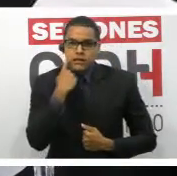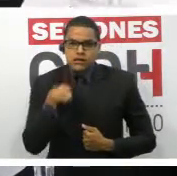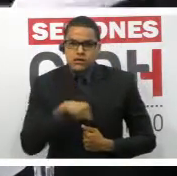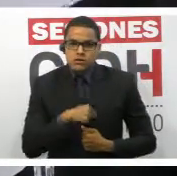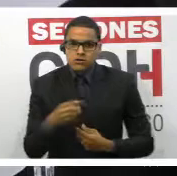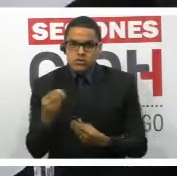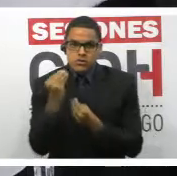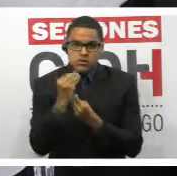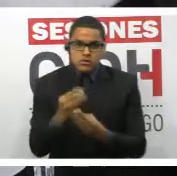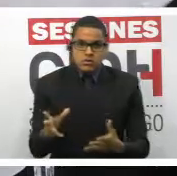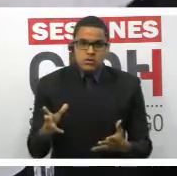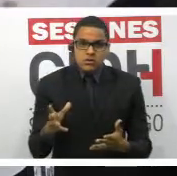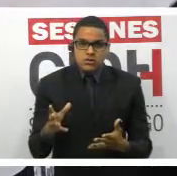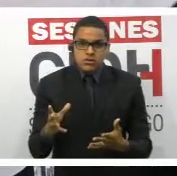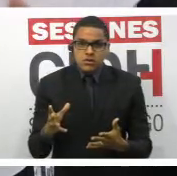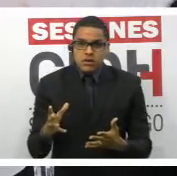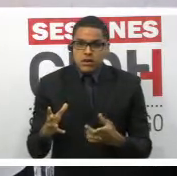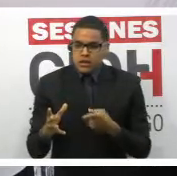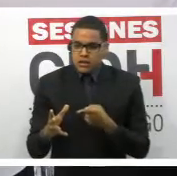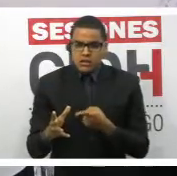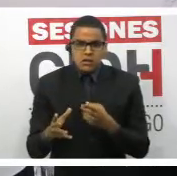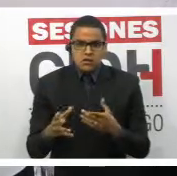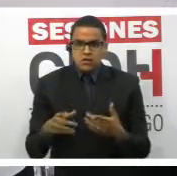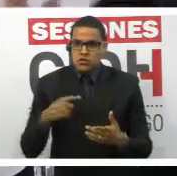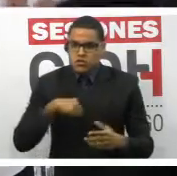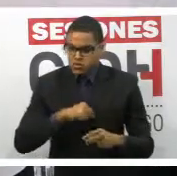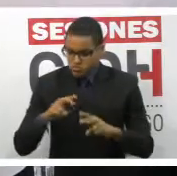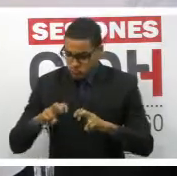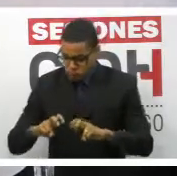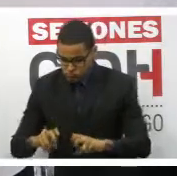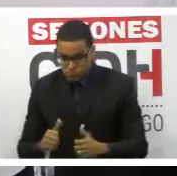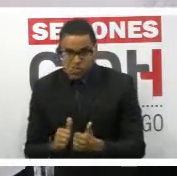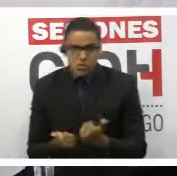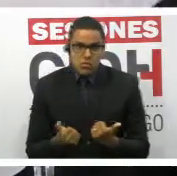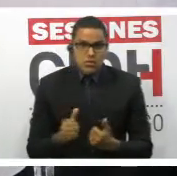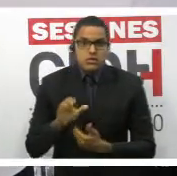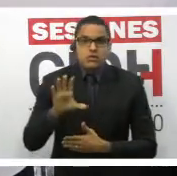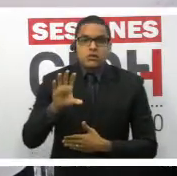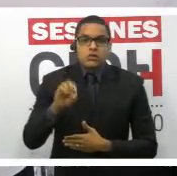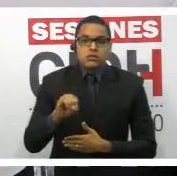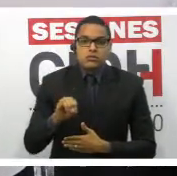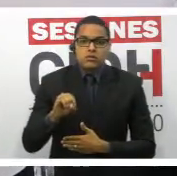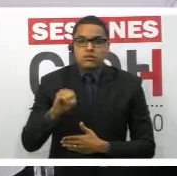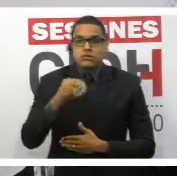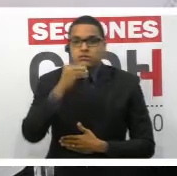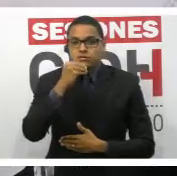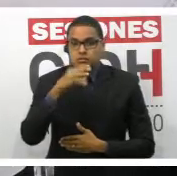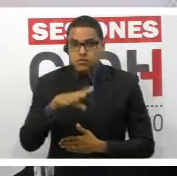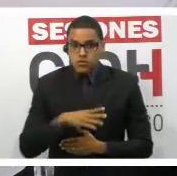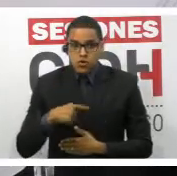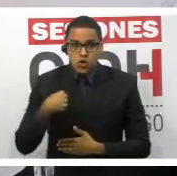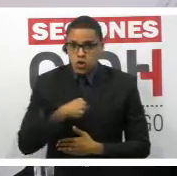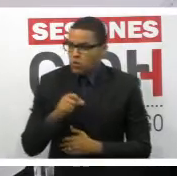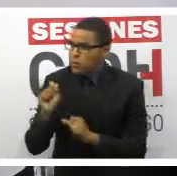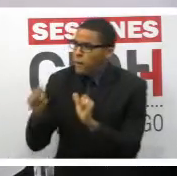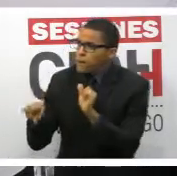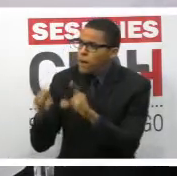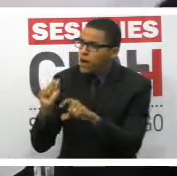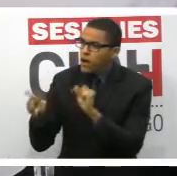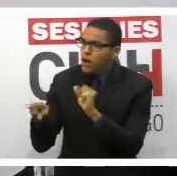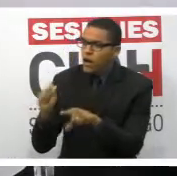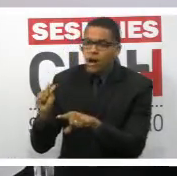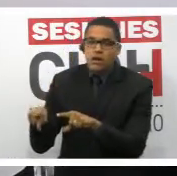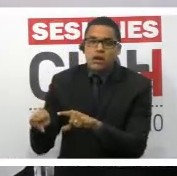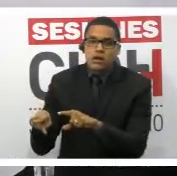encuesta a 51 mujeres con discapacidad psicosocial el 40 por ciento de las mujeres con discapacidad psicosocial dijo que había sido